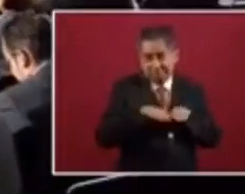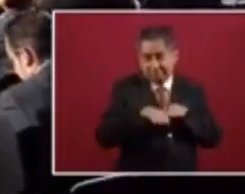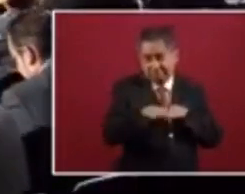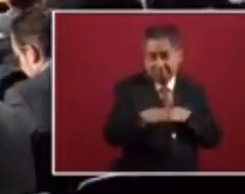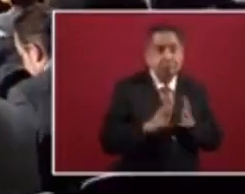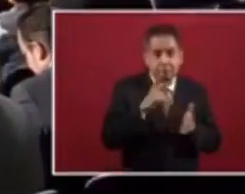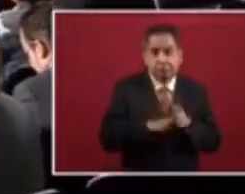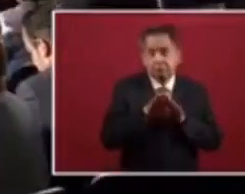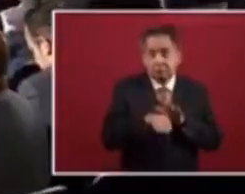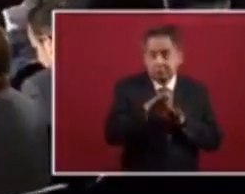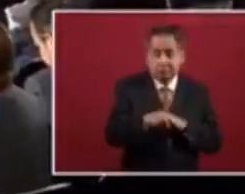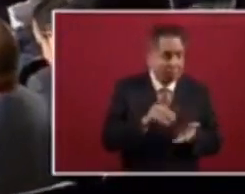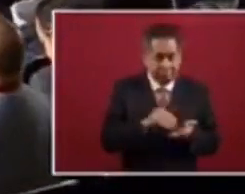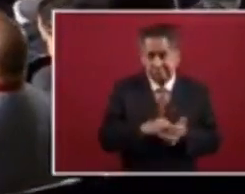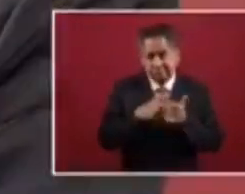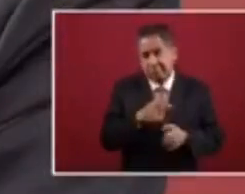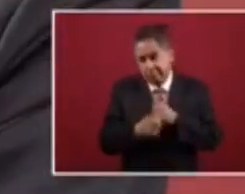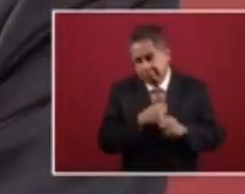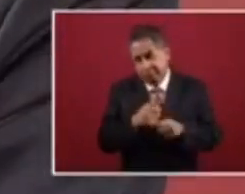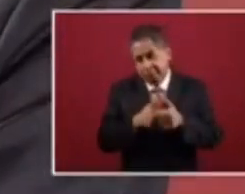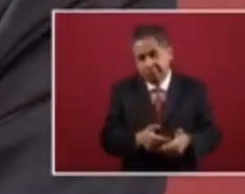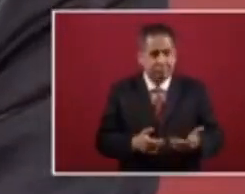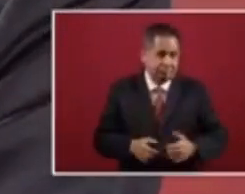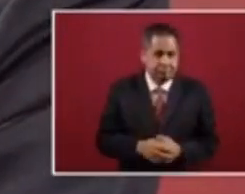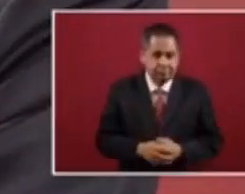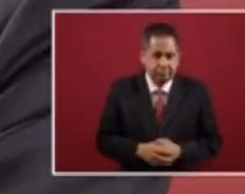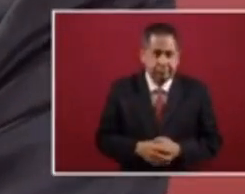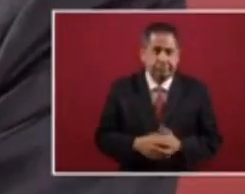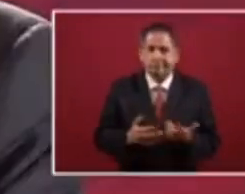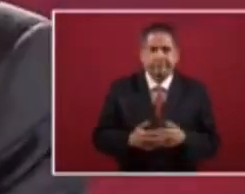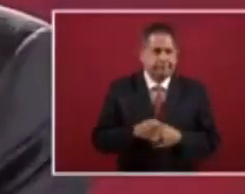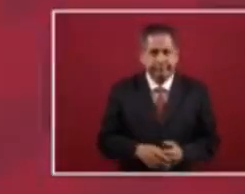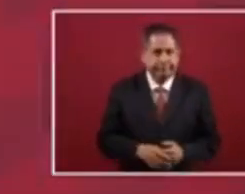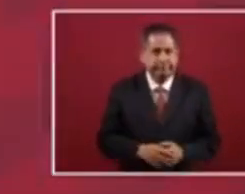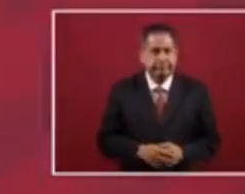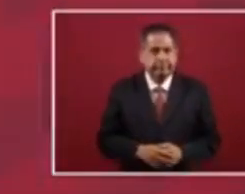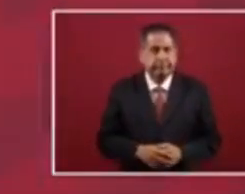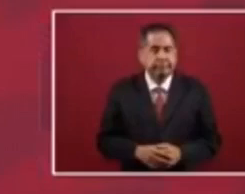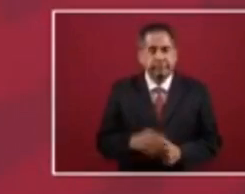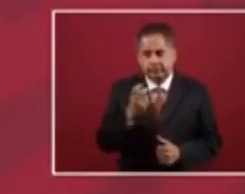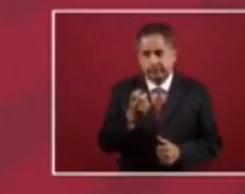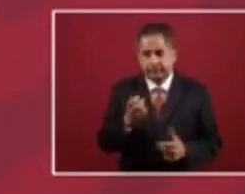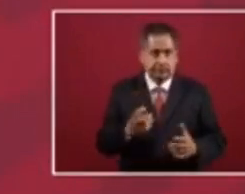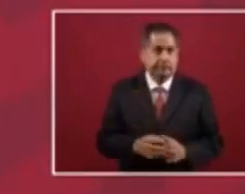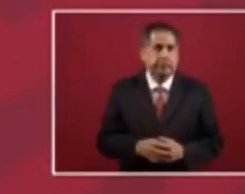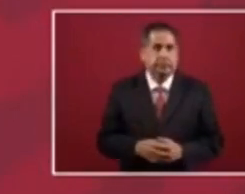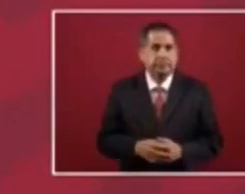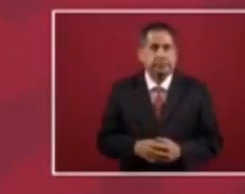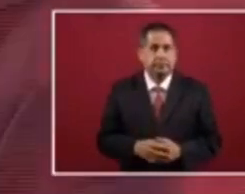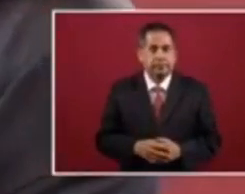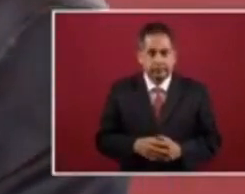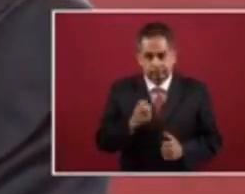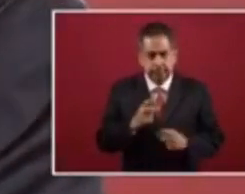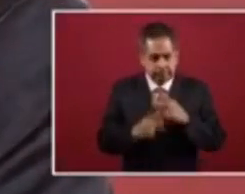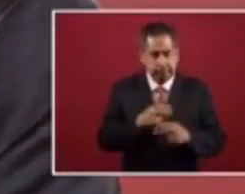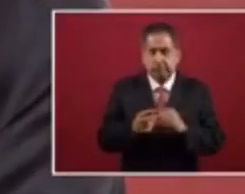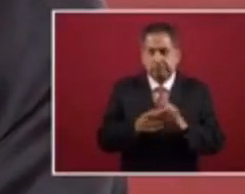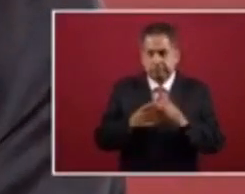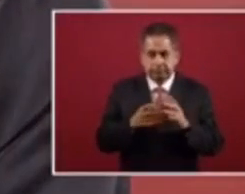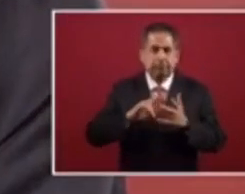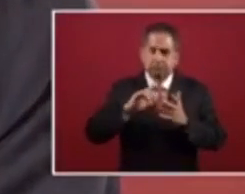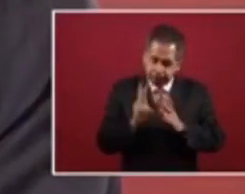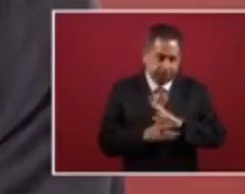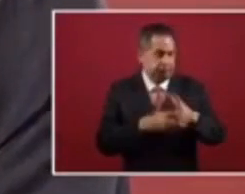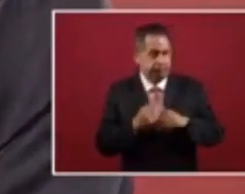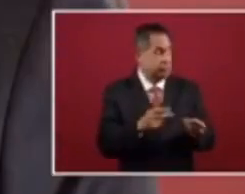Constantemente hay hundimientos. Entonces escogieron el peor lugar y por eso vamos a